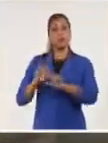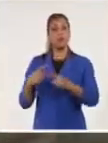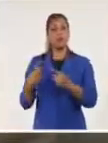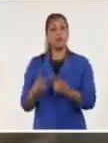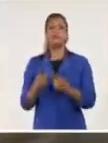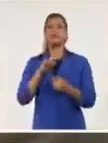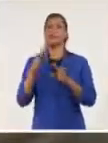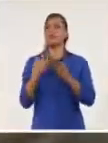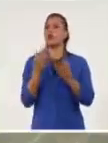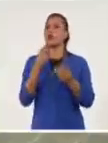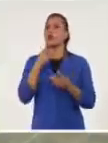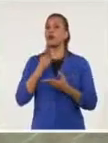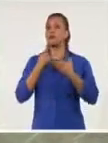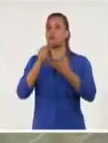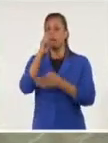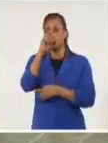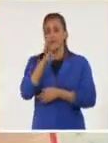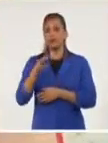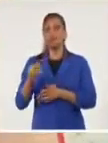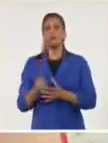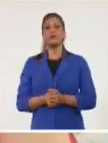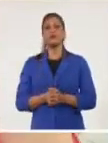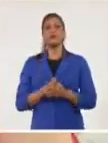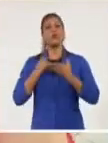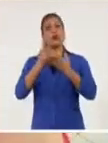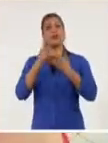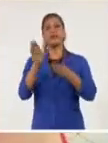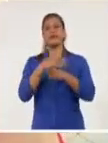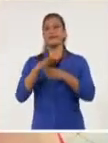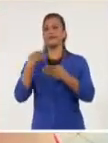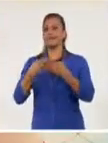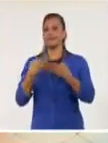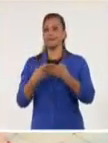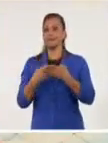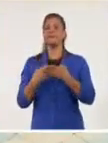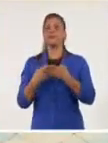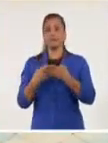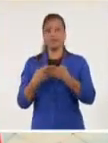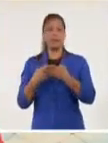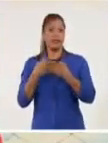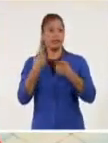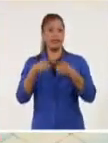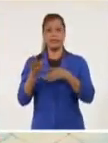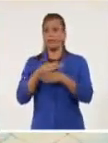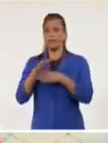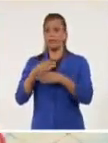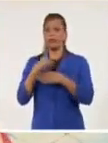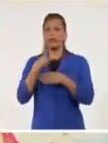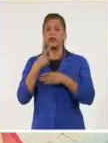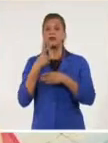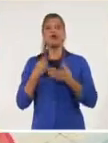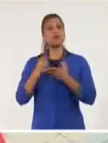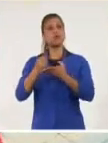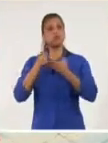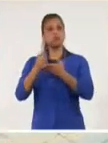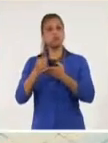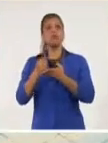que involucra a diferentes organismos los organismos que participan para lograr la intersectorial la intersectorialidad